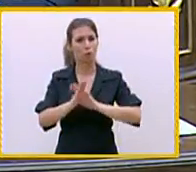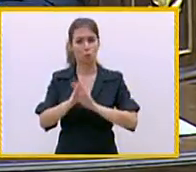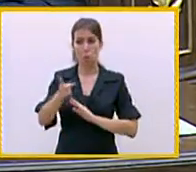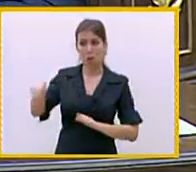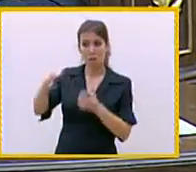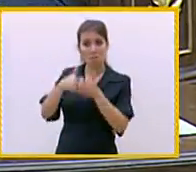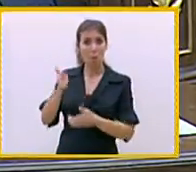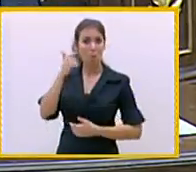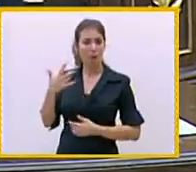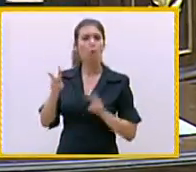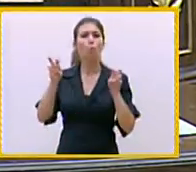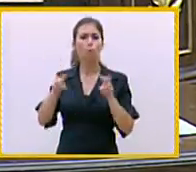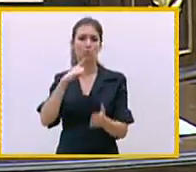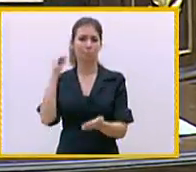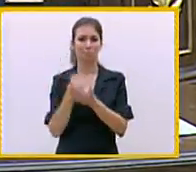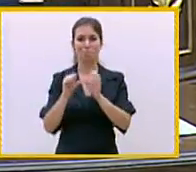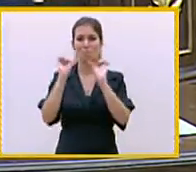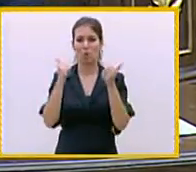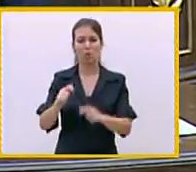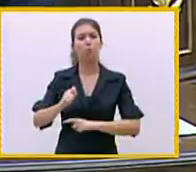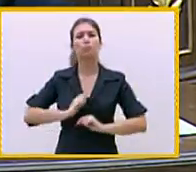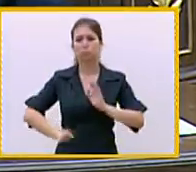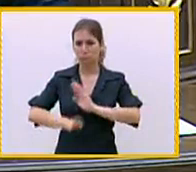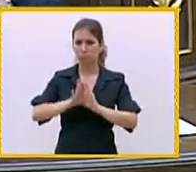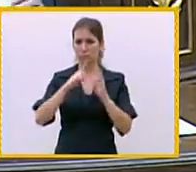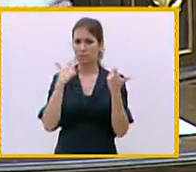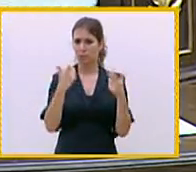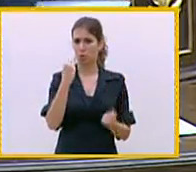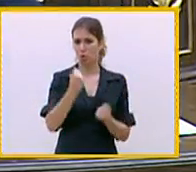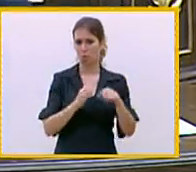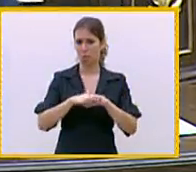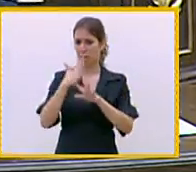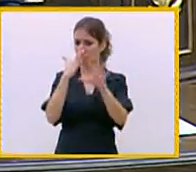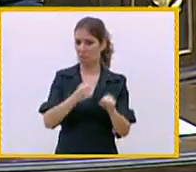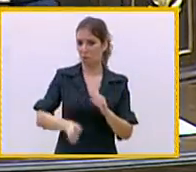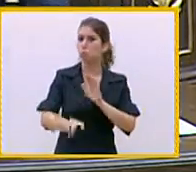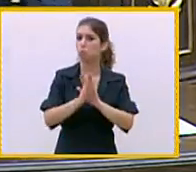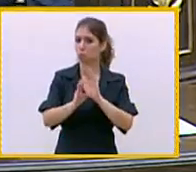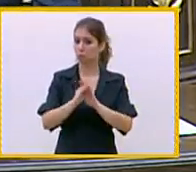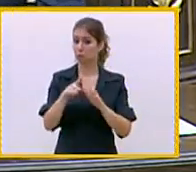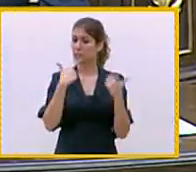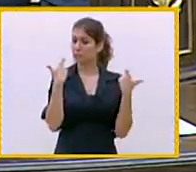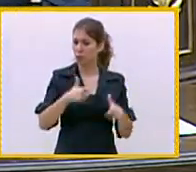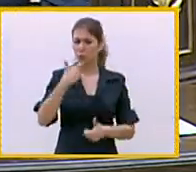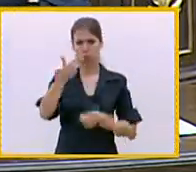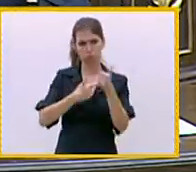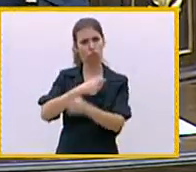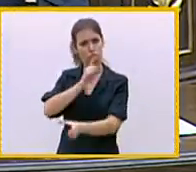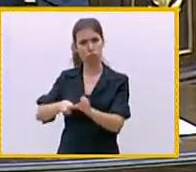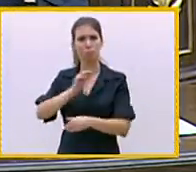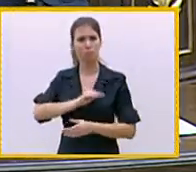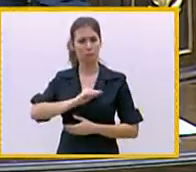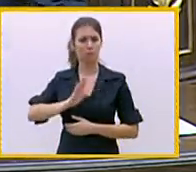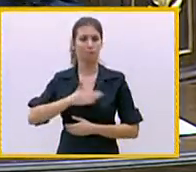nuevos modelos, lo cual garantizará el futuro del sector para la próxima década, un sector muy competitivo de nuestra